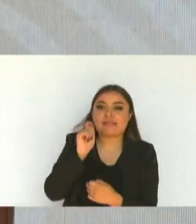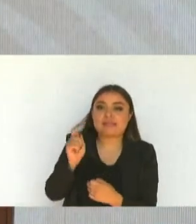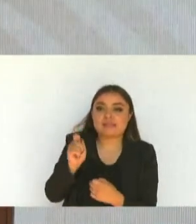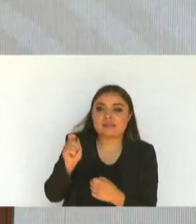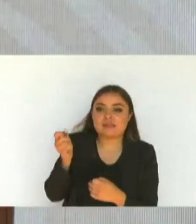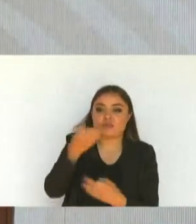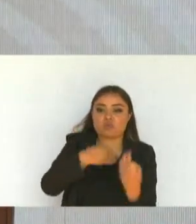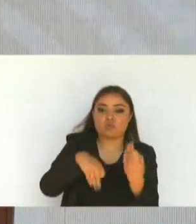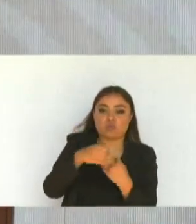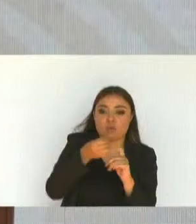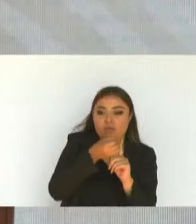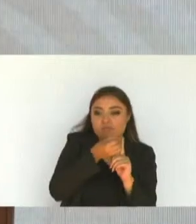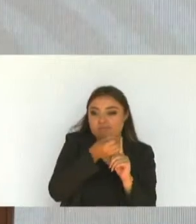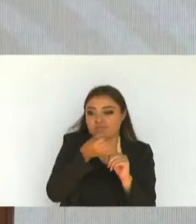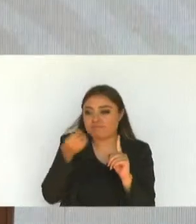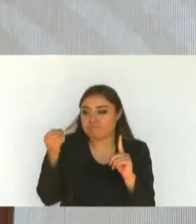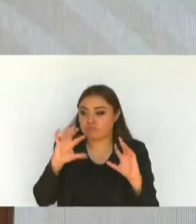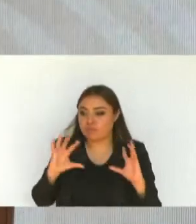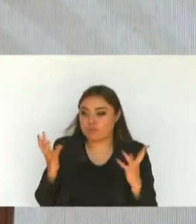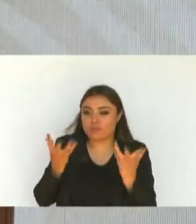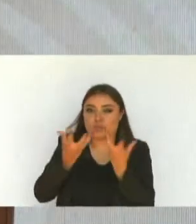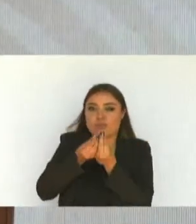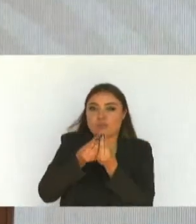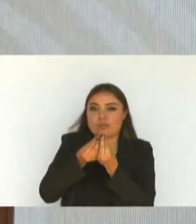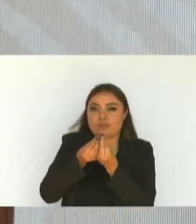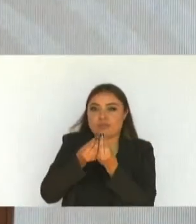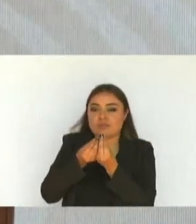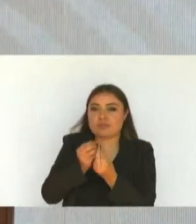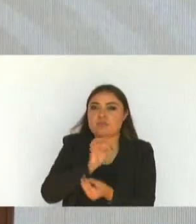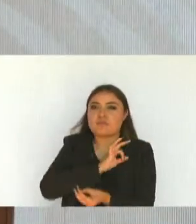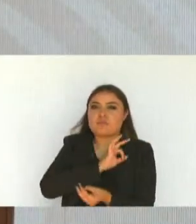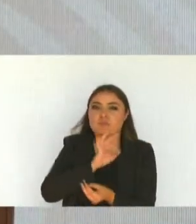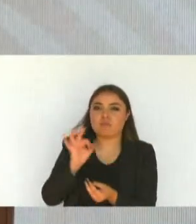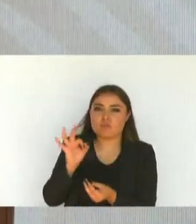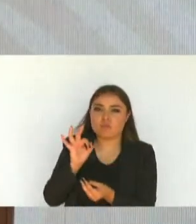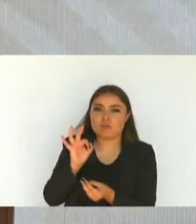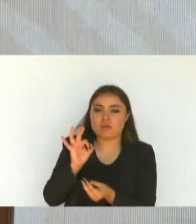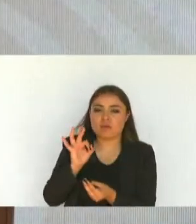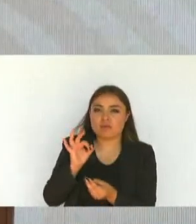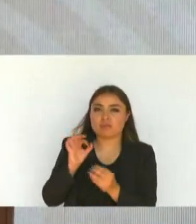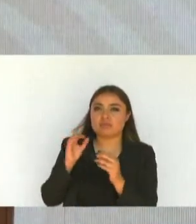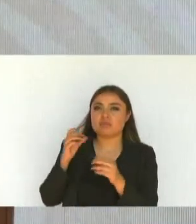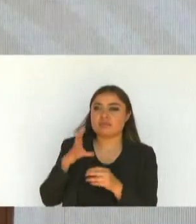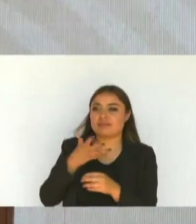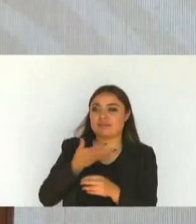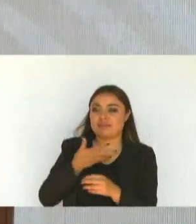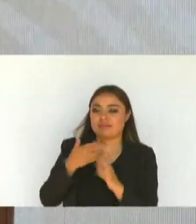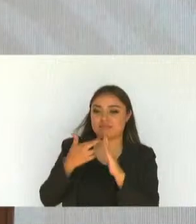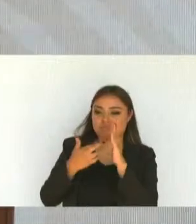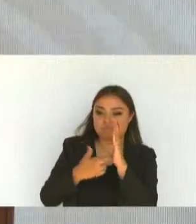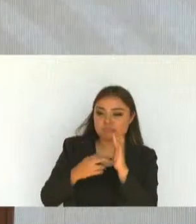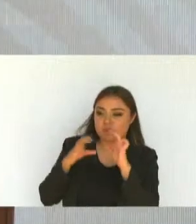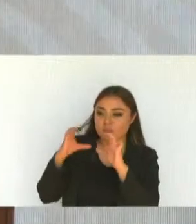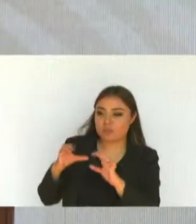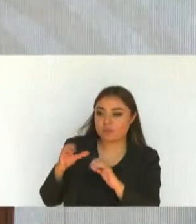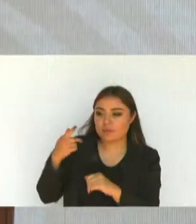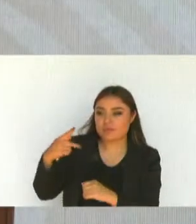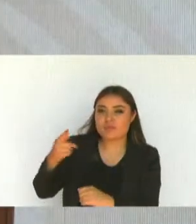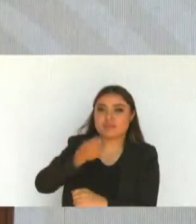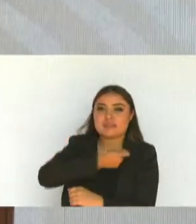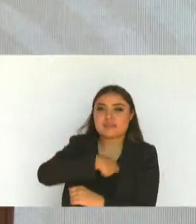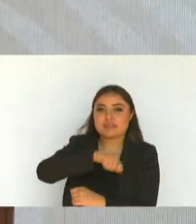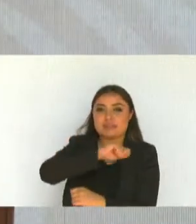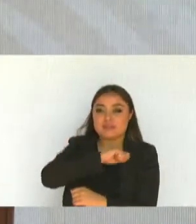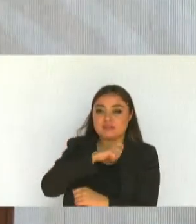y autoridades sanitarias contribuye a adoptar medidas de prevención a favor de la seguridad y la salud en